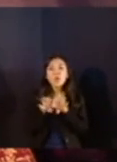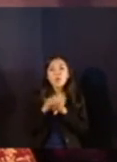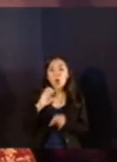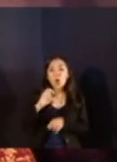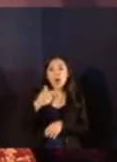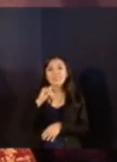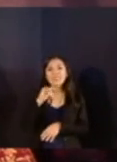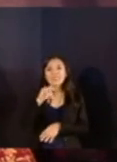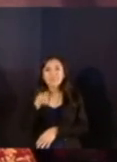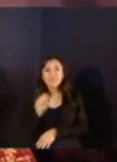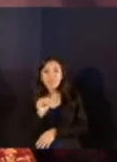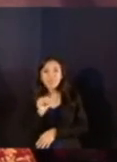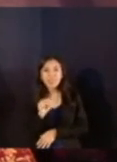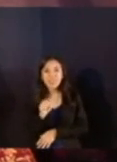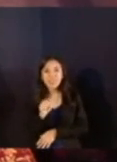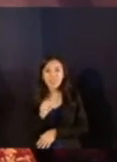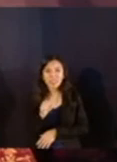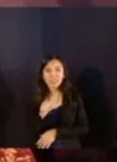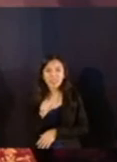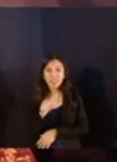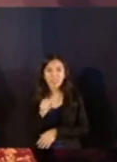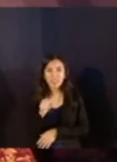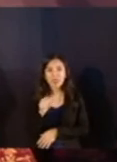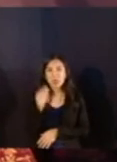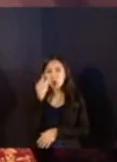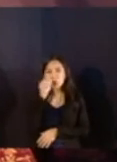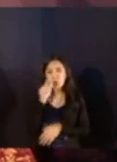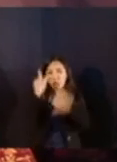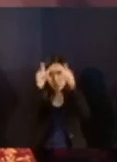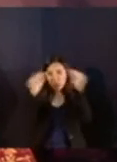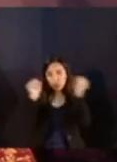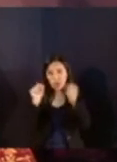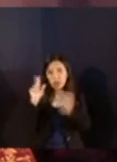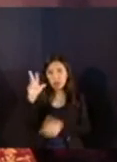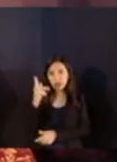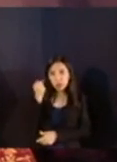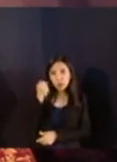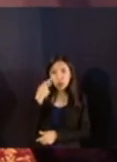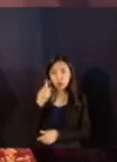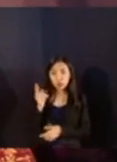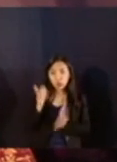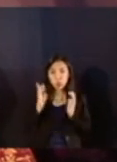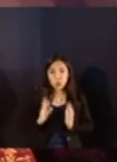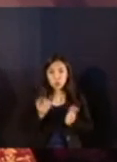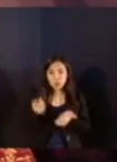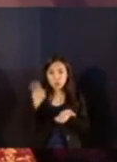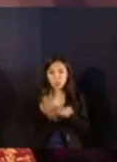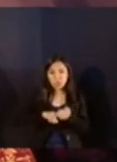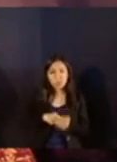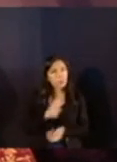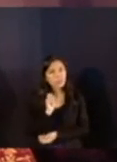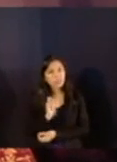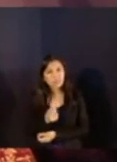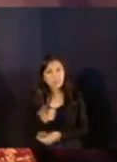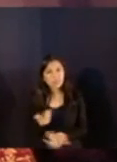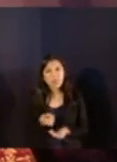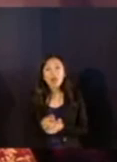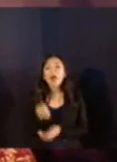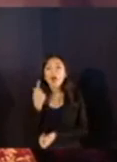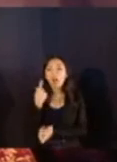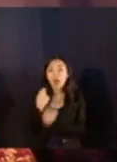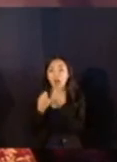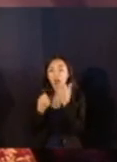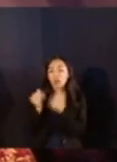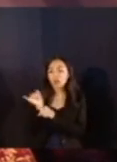se dice en el lenguaje tecnológico, en sus propios cuerpos. Es decir, hay muchos estudios y